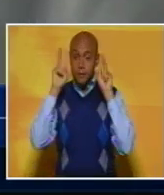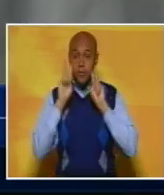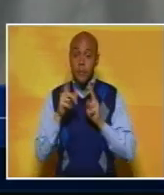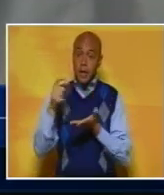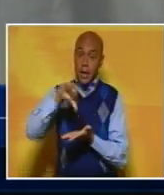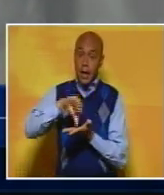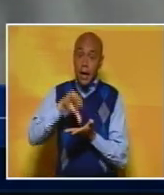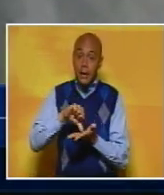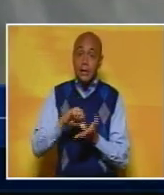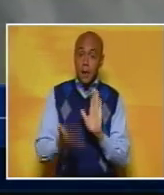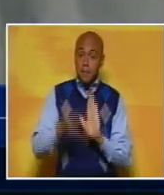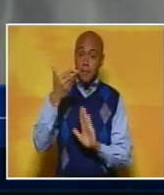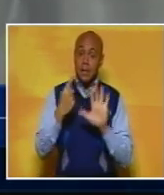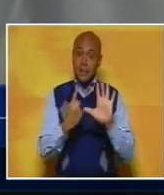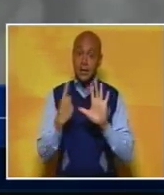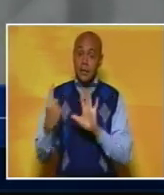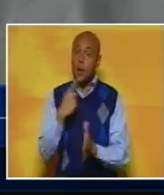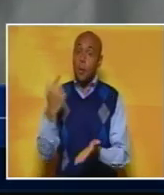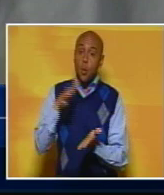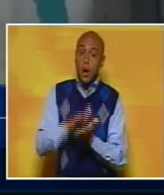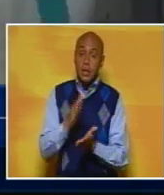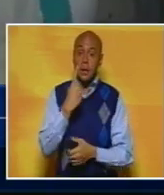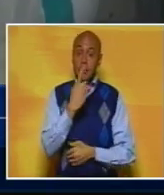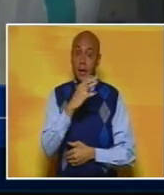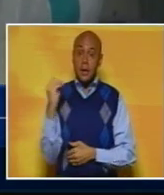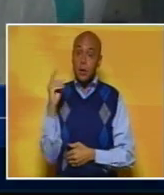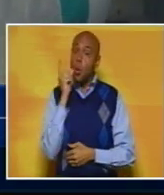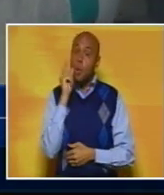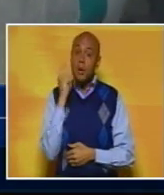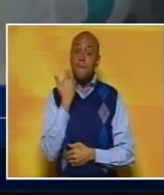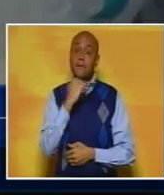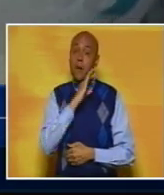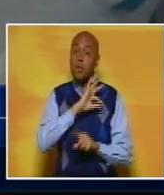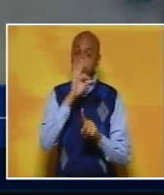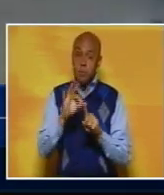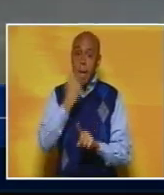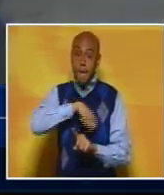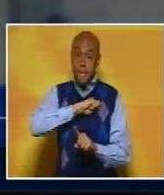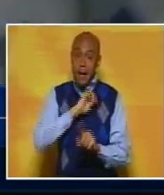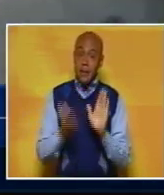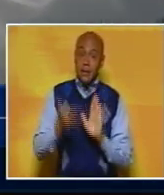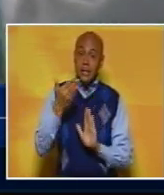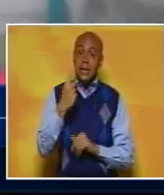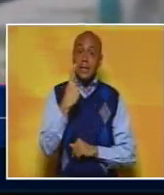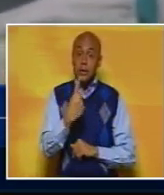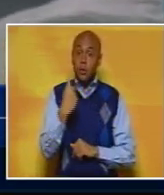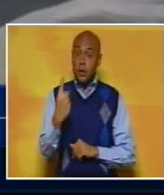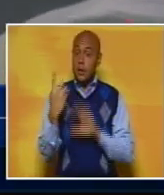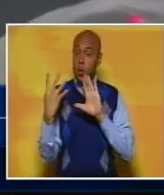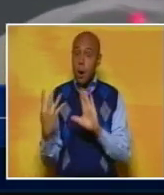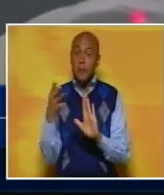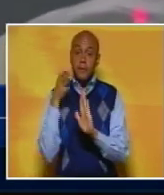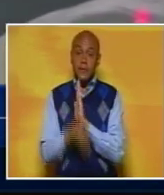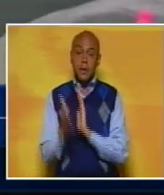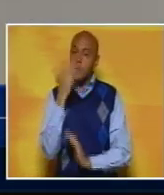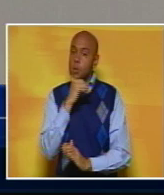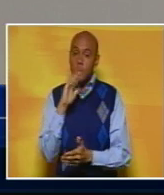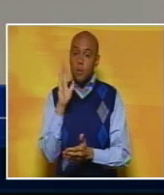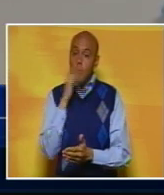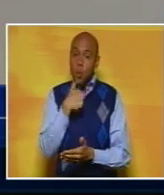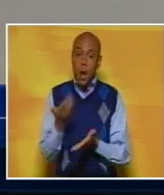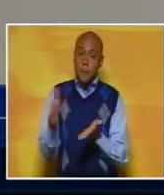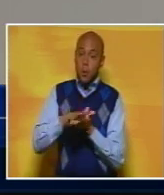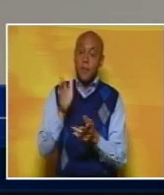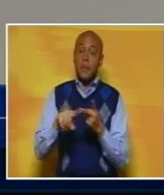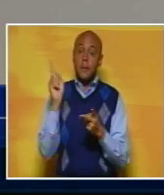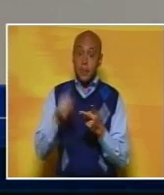a 66 entre 1.500 contagiados. España llegó a 119 casos sin ninguna persona fallecida, así como